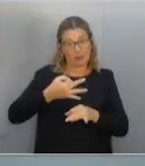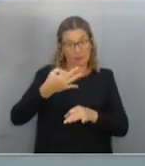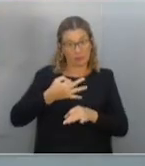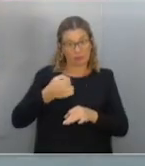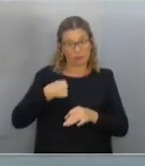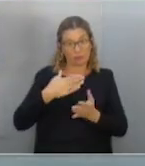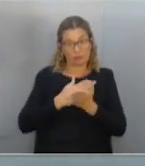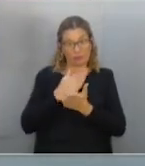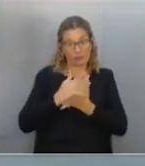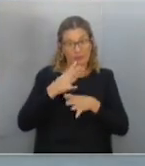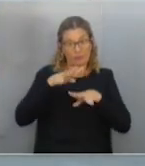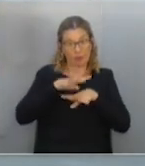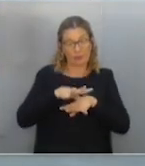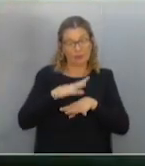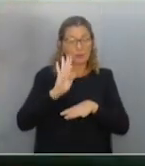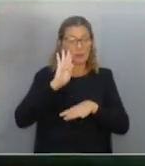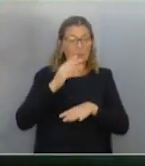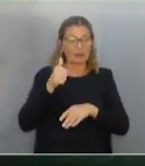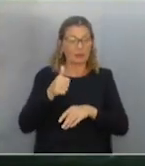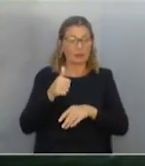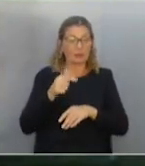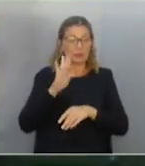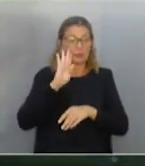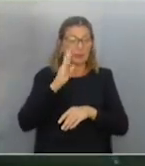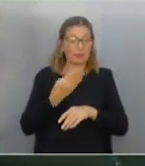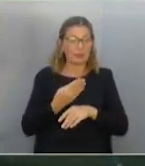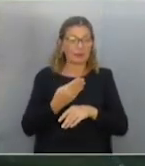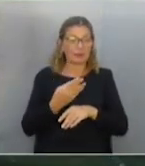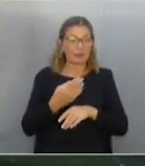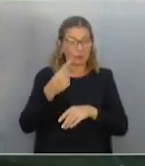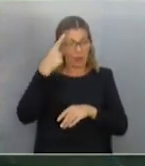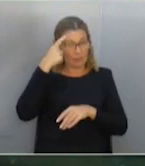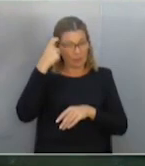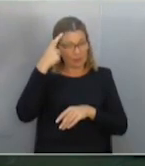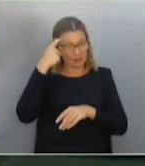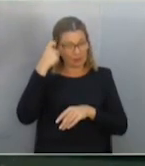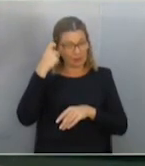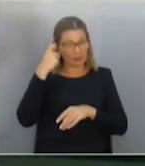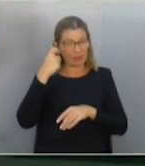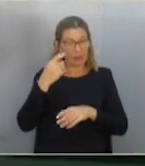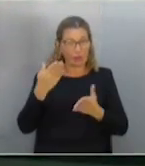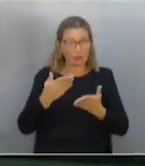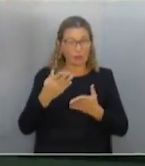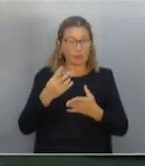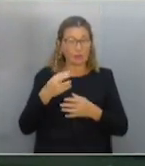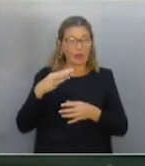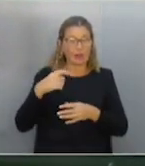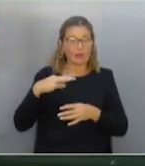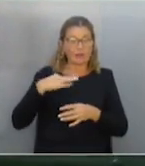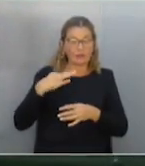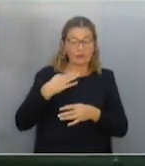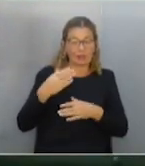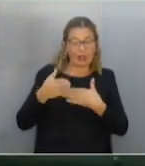voy a la marcha, sí, me parece bien. Me parece que es una buena experiencia, como, o sea, un buen momento para vivir la experiencia de acercarnos